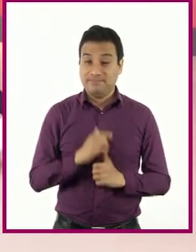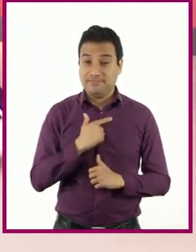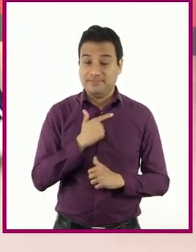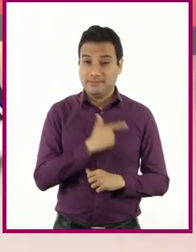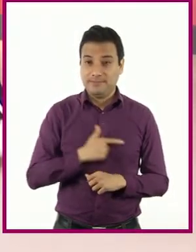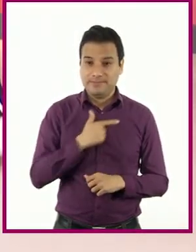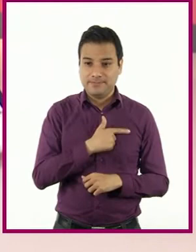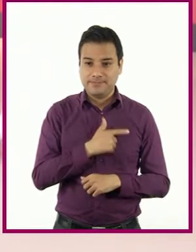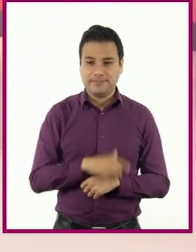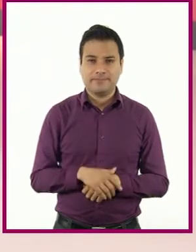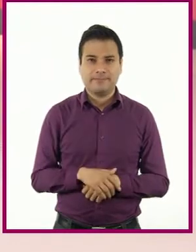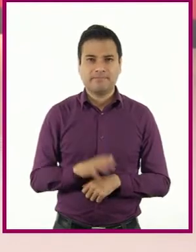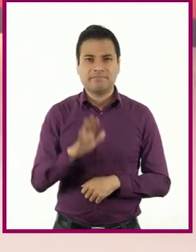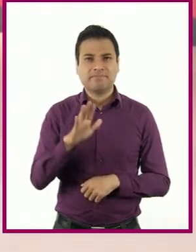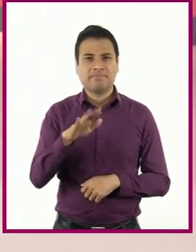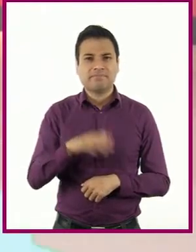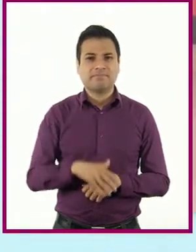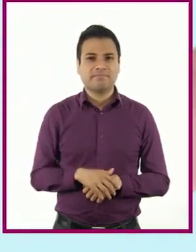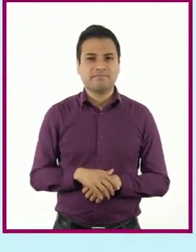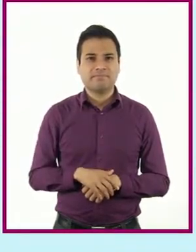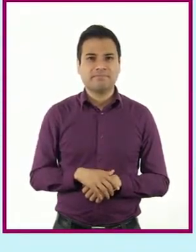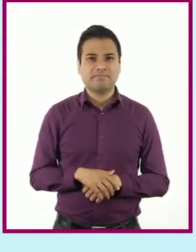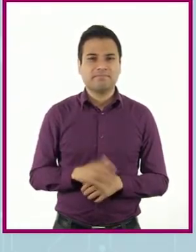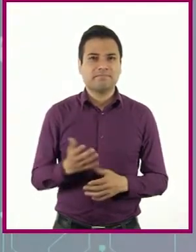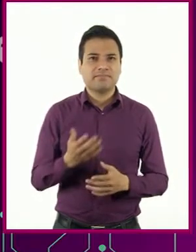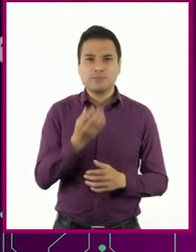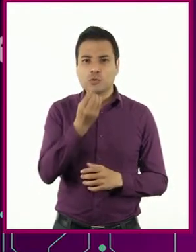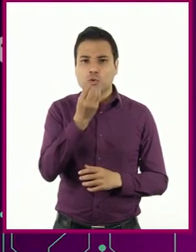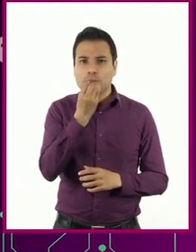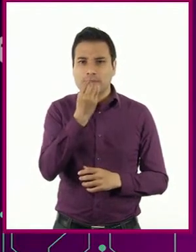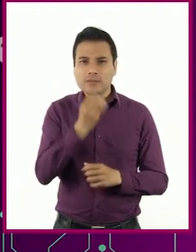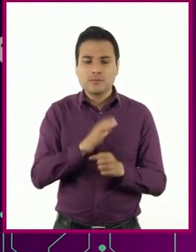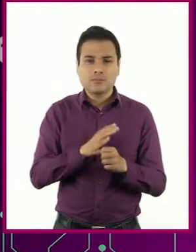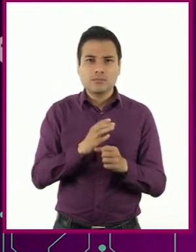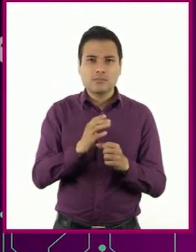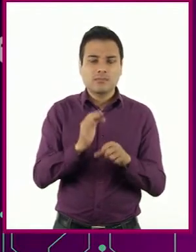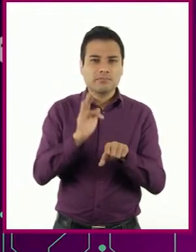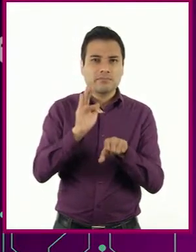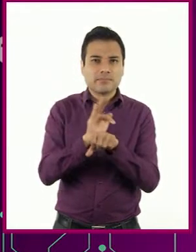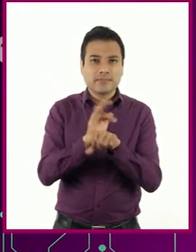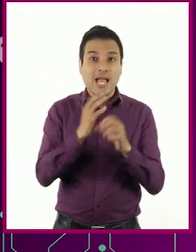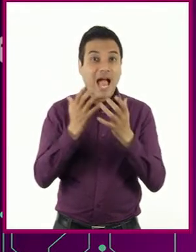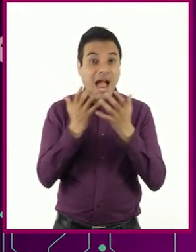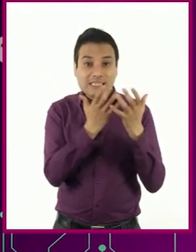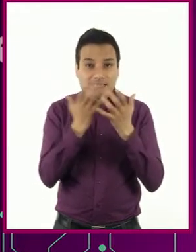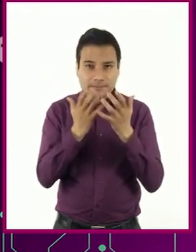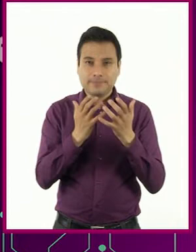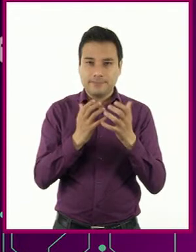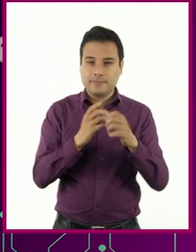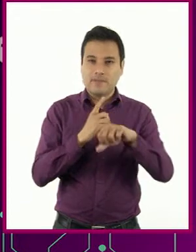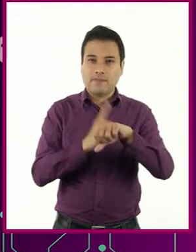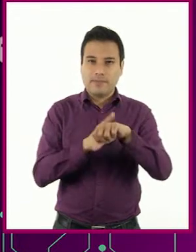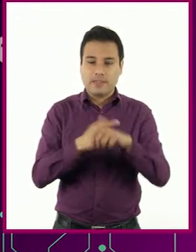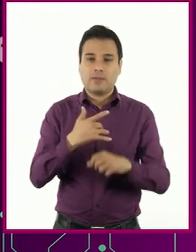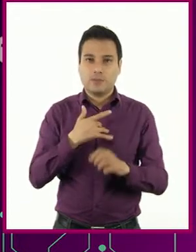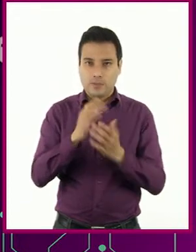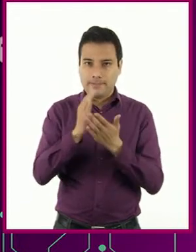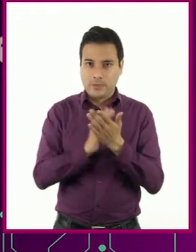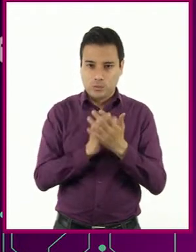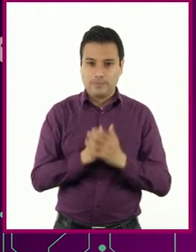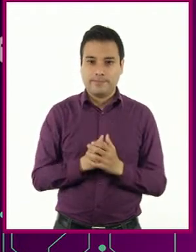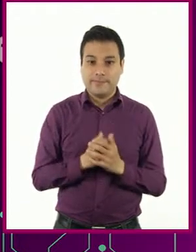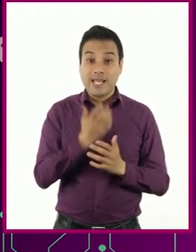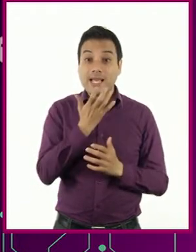¿Qué nutrimentos adquiriste con tu refrigerio? Recuerdo que la sandía previene enfermedades cardiovasculares.